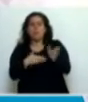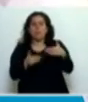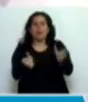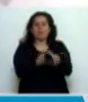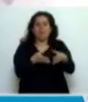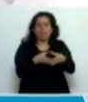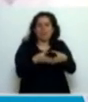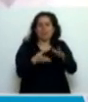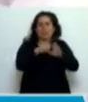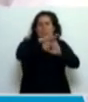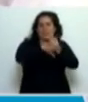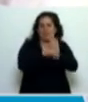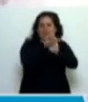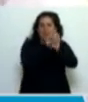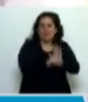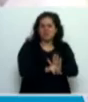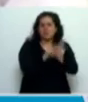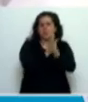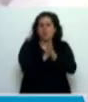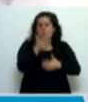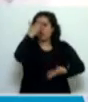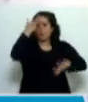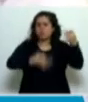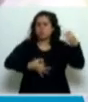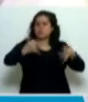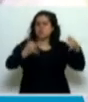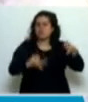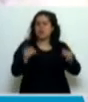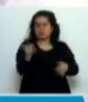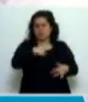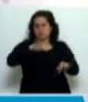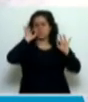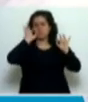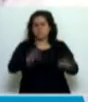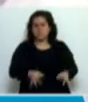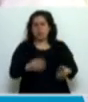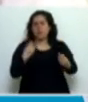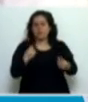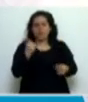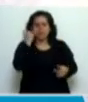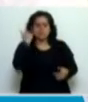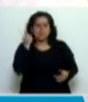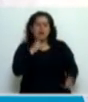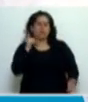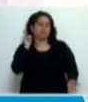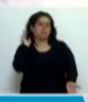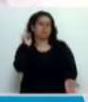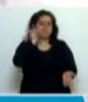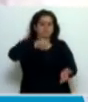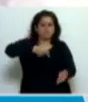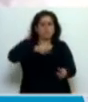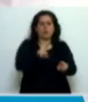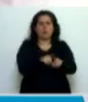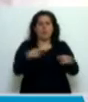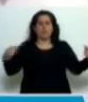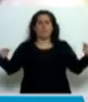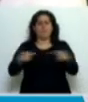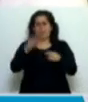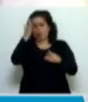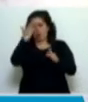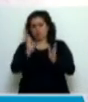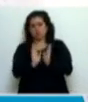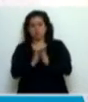la denominada democratización de la justicia, que sabemos fueron sentenciadas como inconstitucionales,